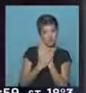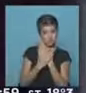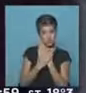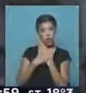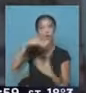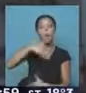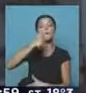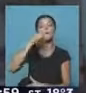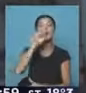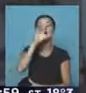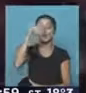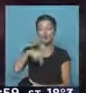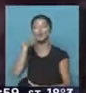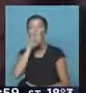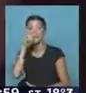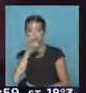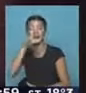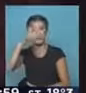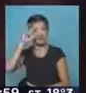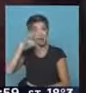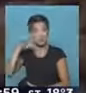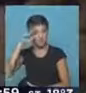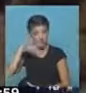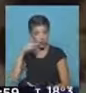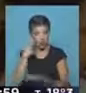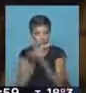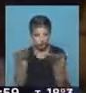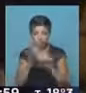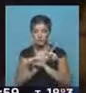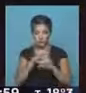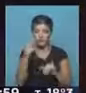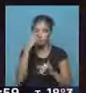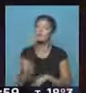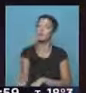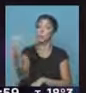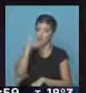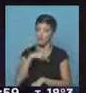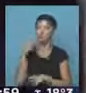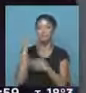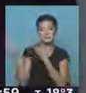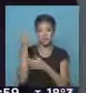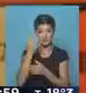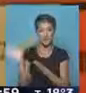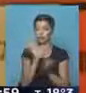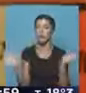Emmanuel Macron, y la ultraderechista Marine Le Pen. Vemos un informe y lo analizamos entre todos y con un invitado